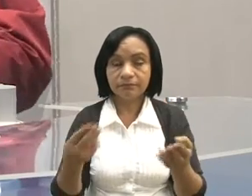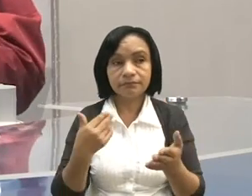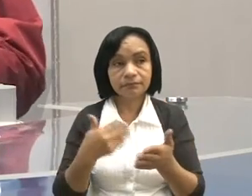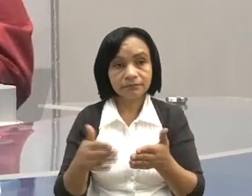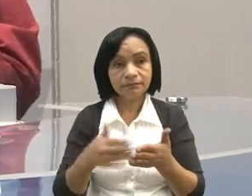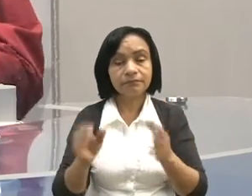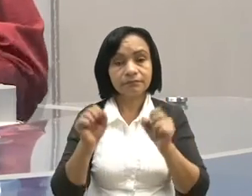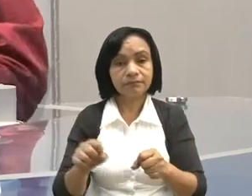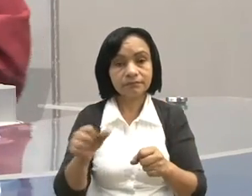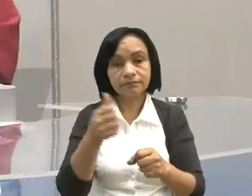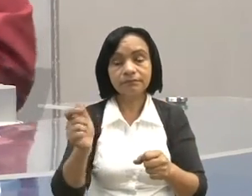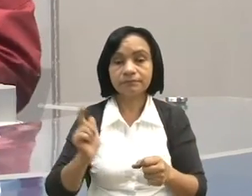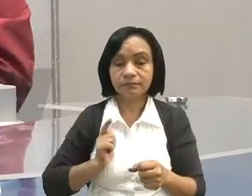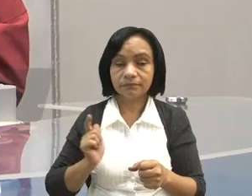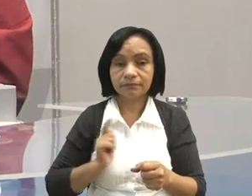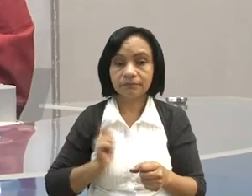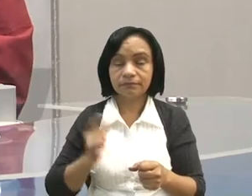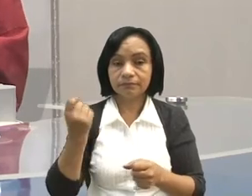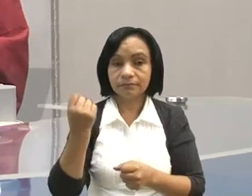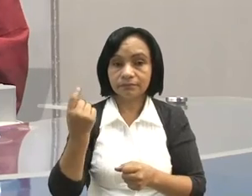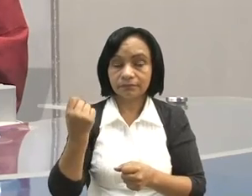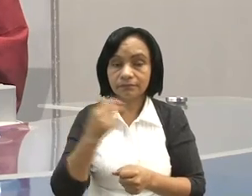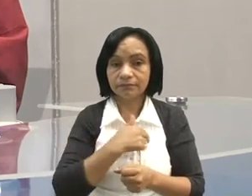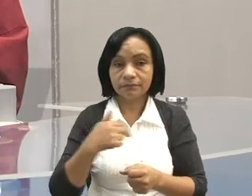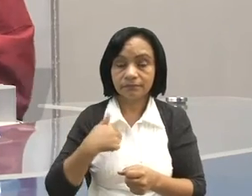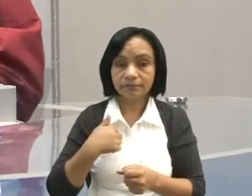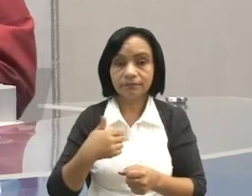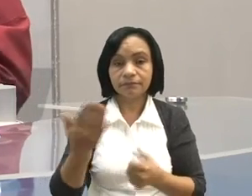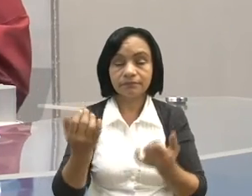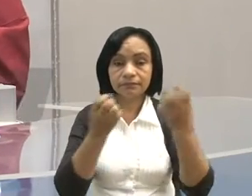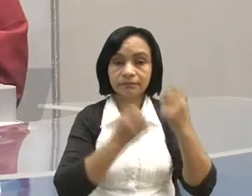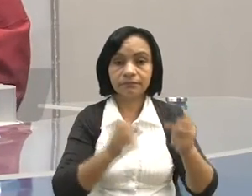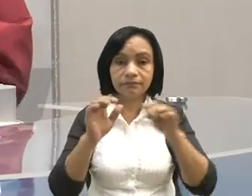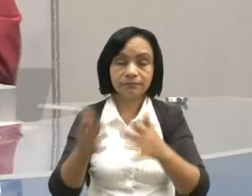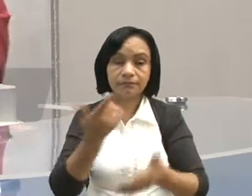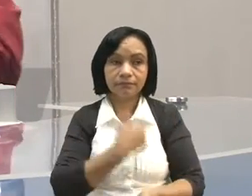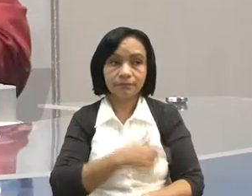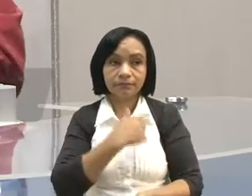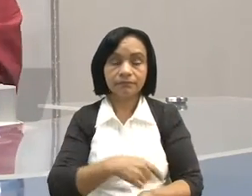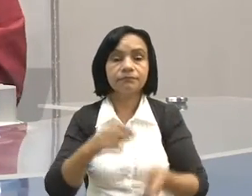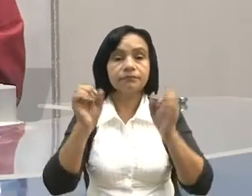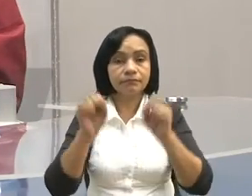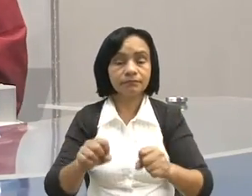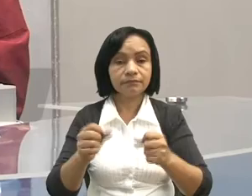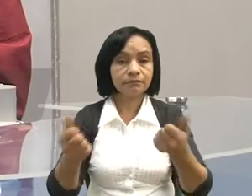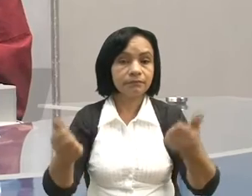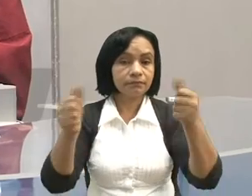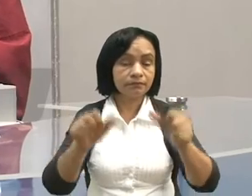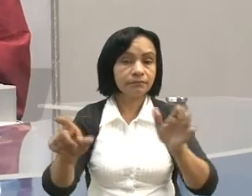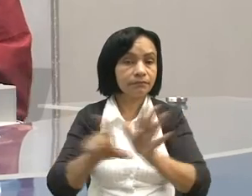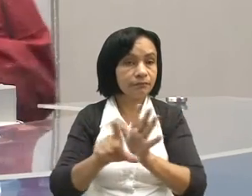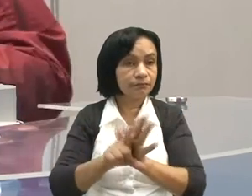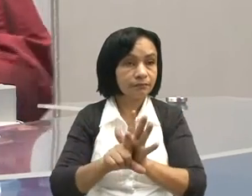accesibles, y por otro lado se mantiene que lo que no esté destinado para el muchacho y la muchacha, para la escuela, pues corresponda como manda la